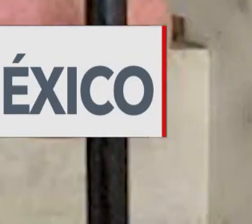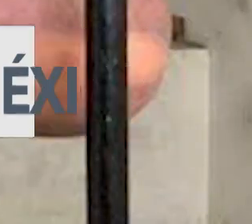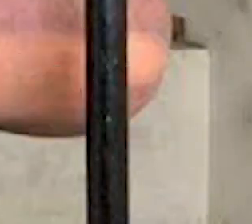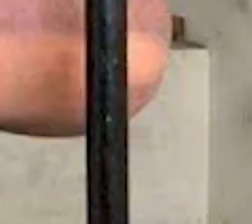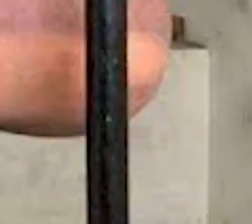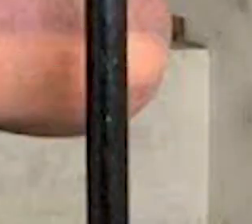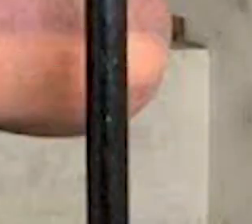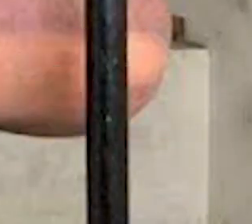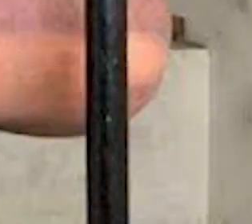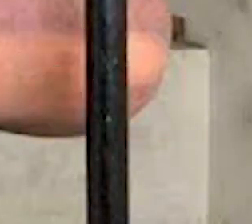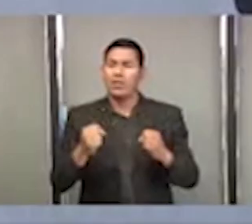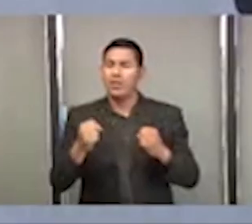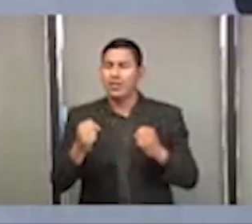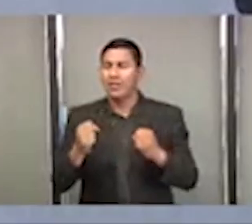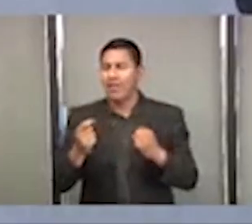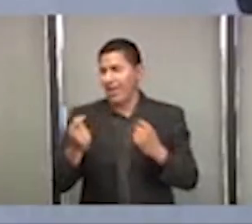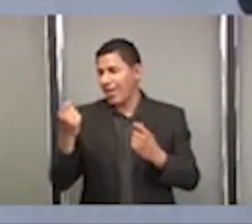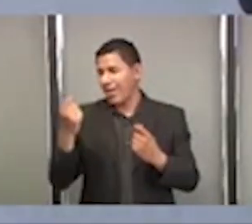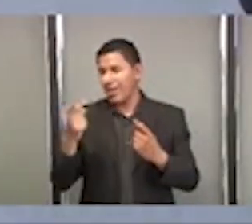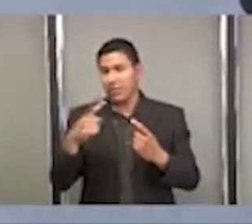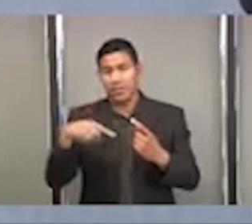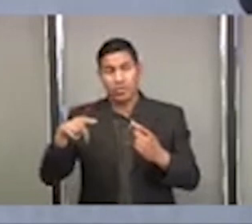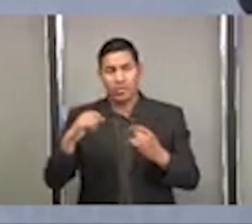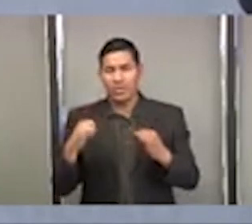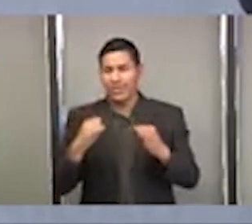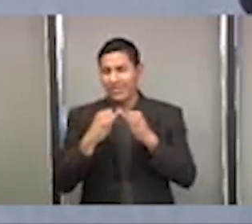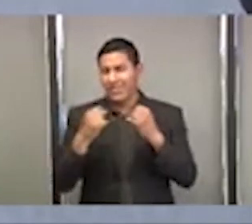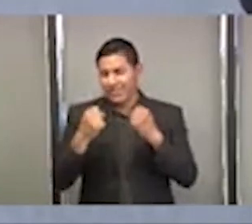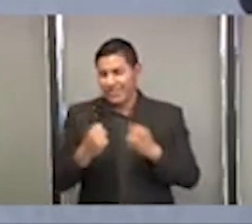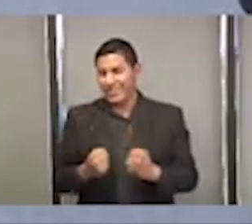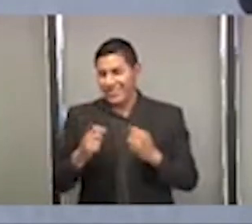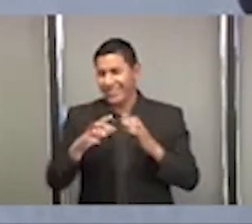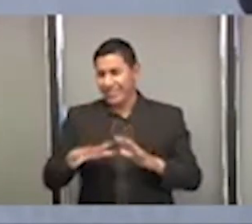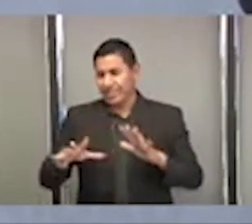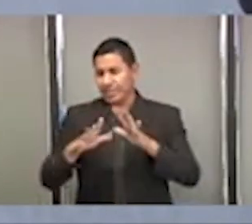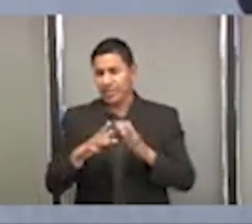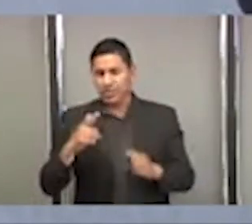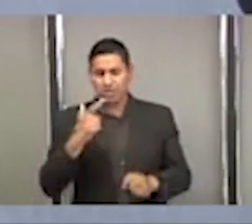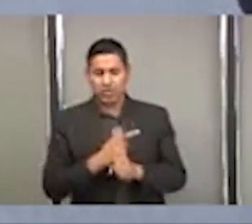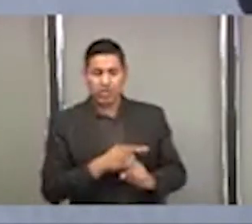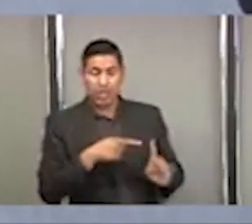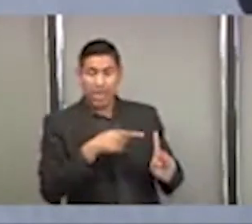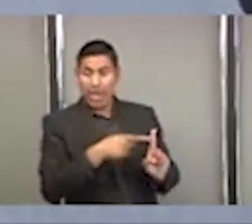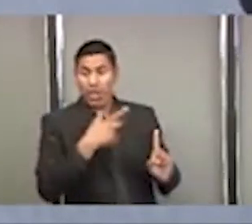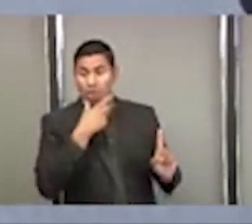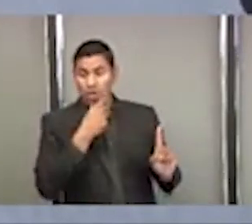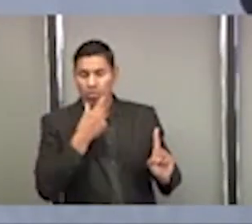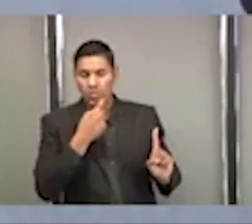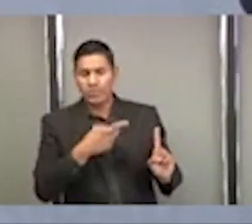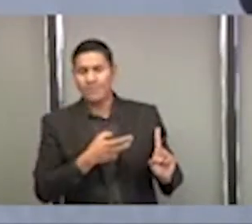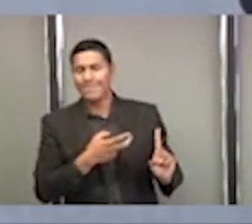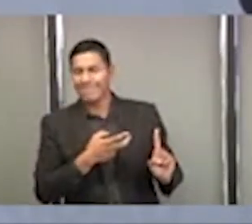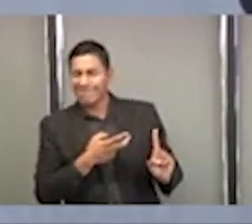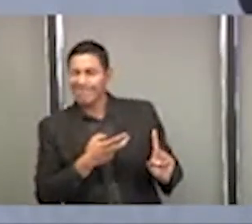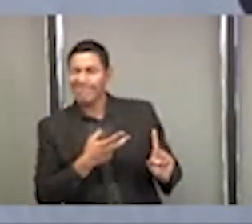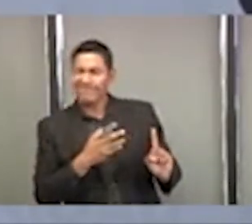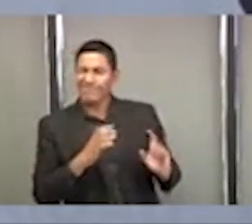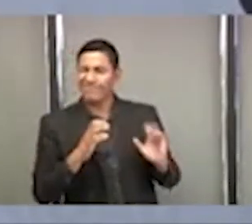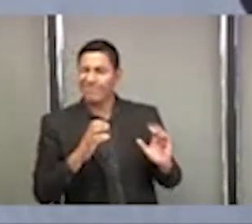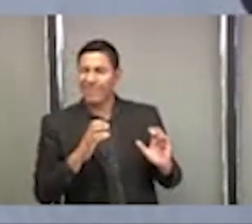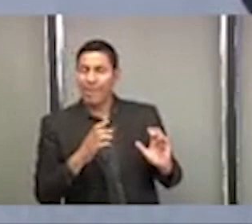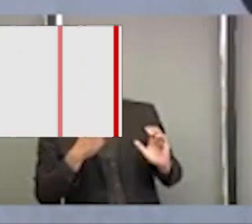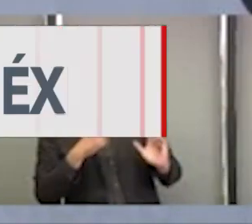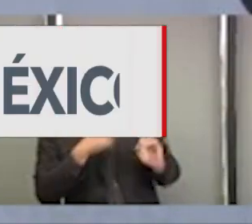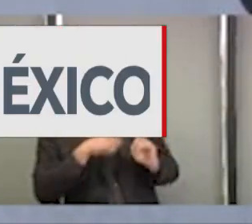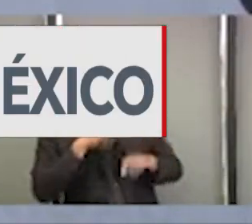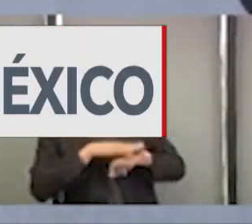al hospital. Lo identifican a él como una persona de interés, pero vinculada principalmente a delitos del orden